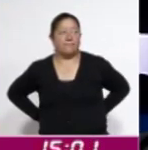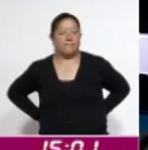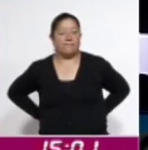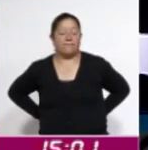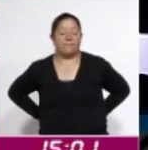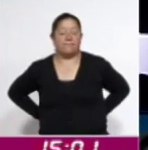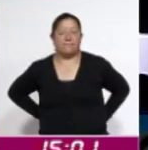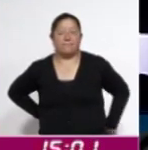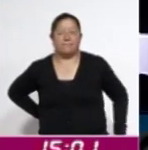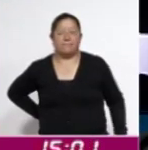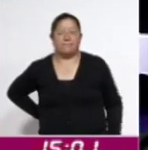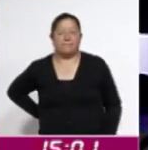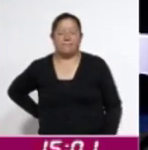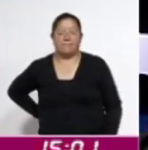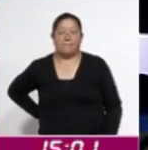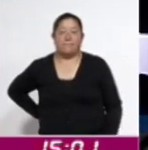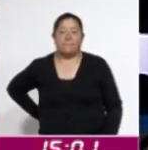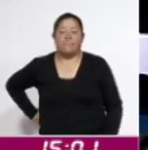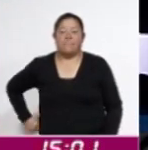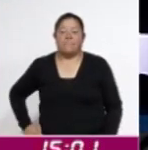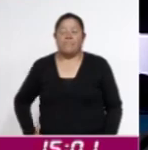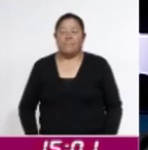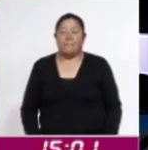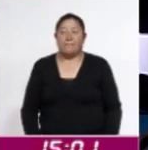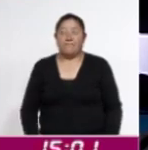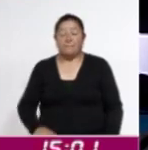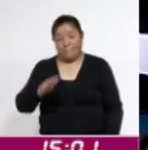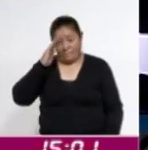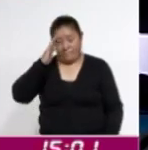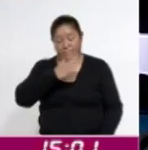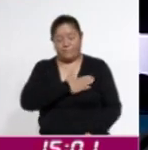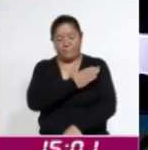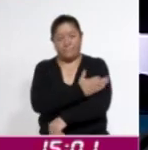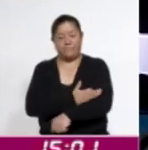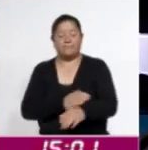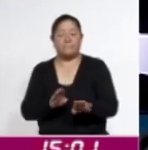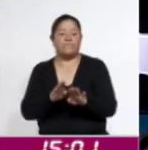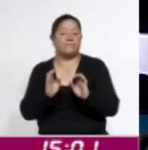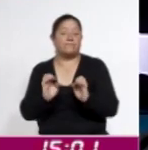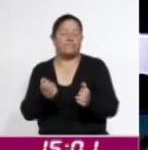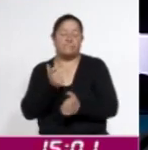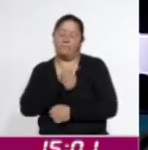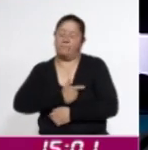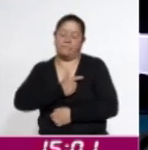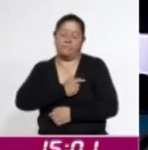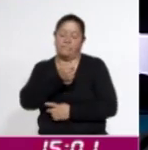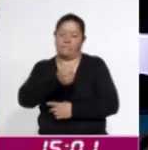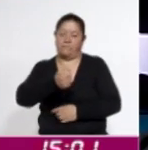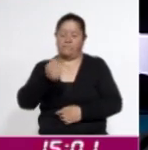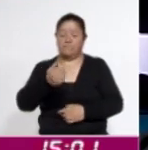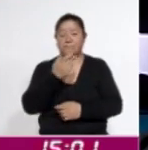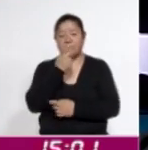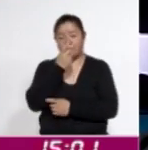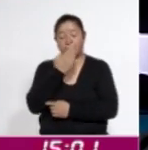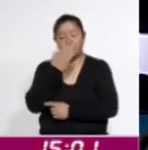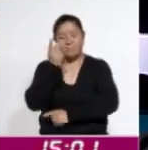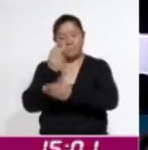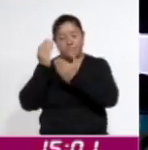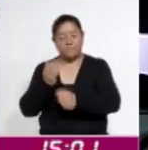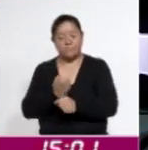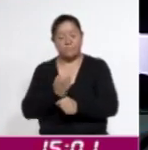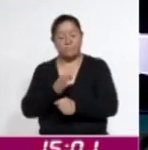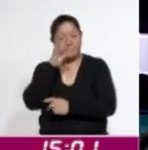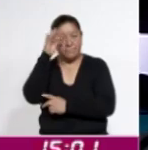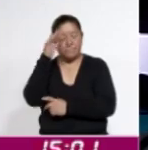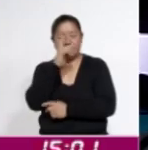¿Qué tal? ¿Cómo está? Muy buenas tardes. Como siempre, es un placer enorme saludarlo y darle la más cordial bienvenida a Corasit Noticias en